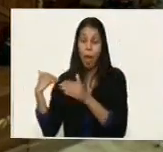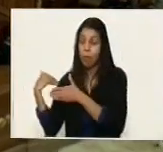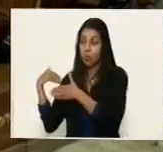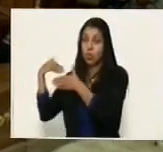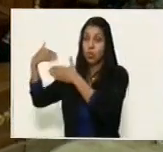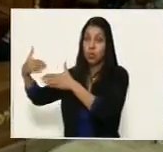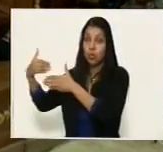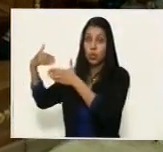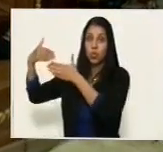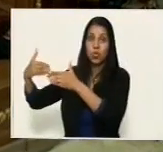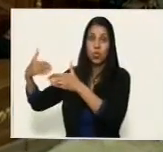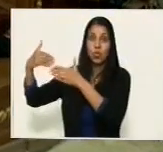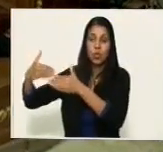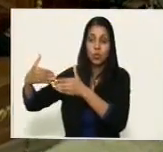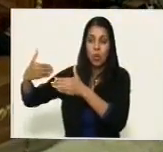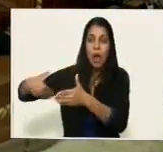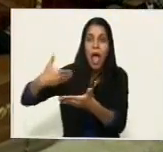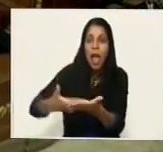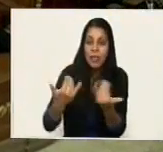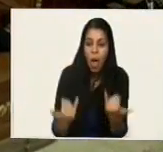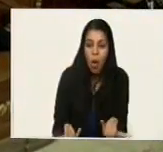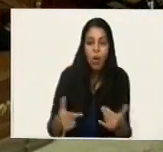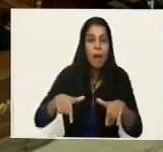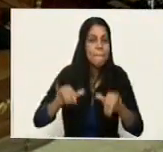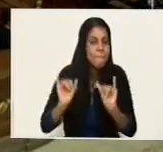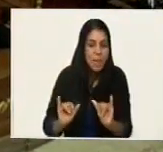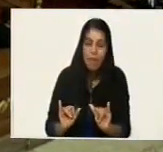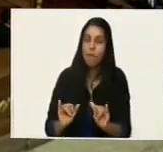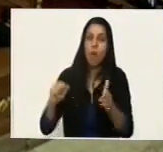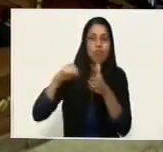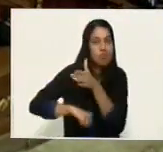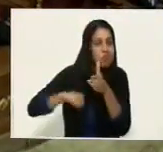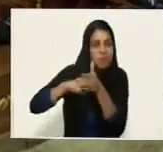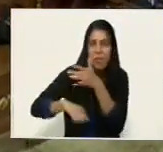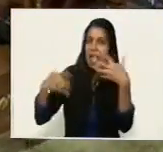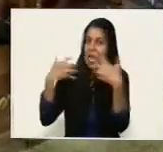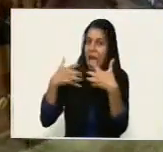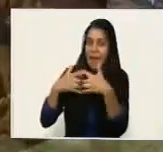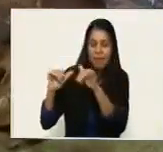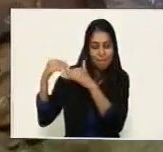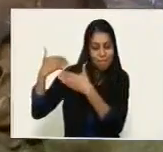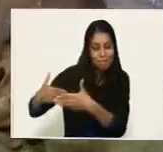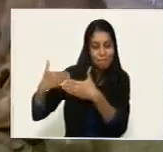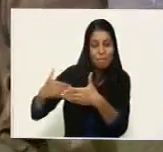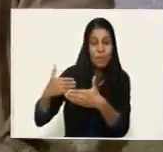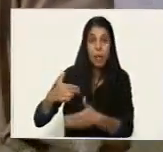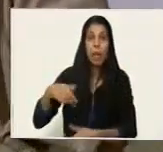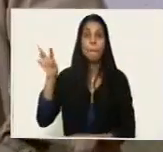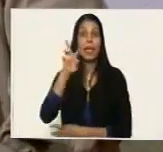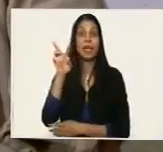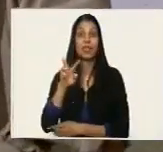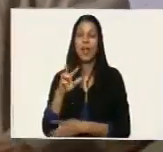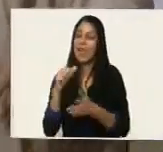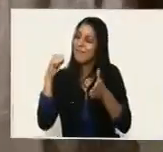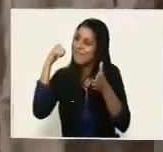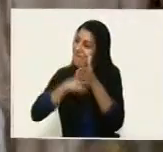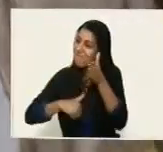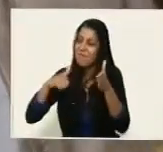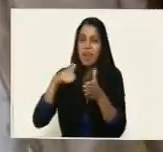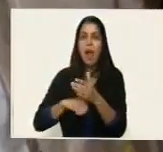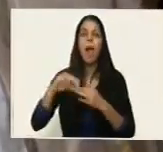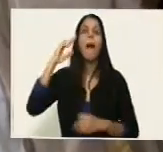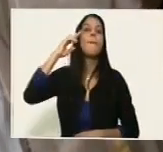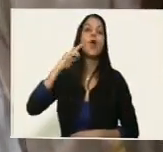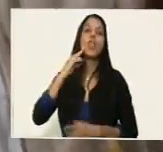presente extendido. De manera que nosotros seguimos luchando con Bolívar, seguimos luchando con